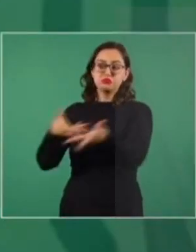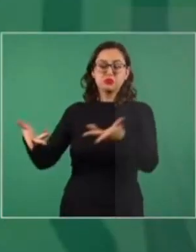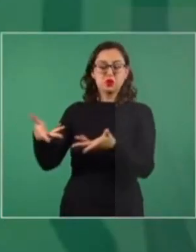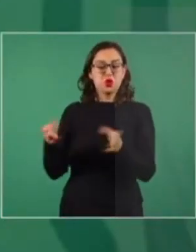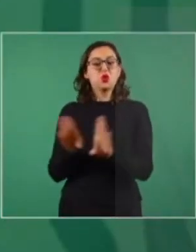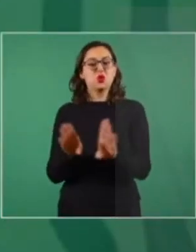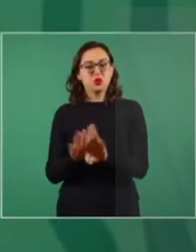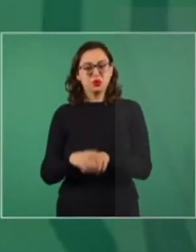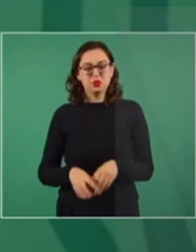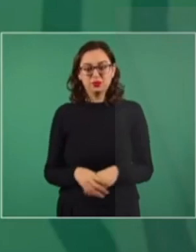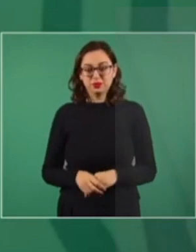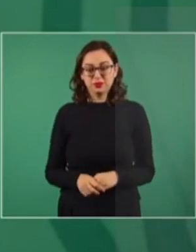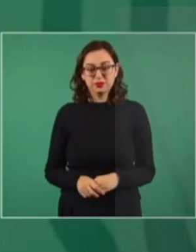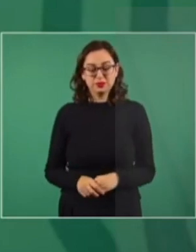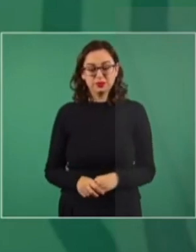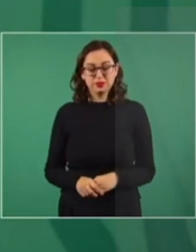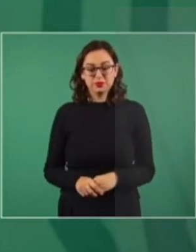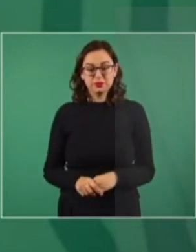¿Cómo?